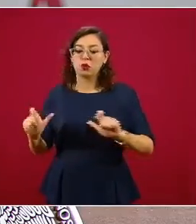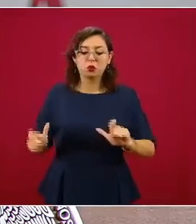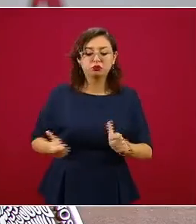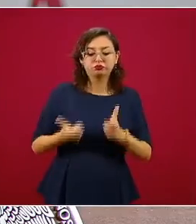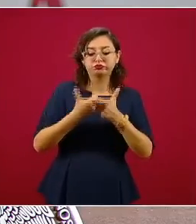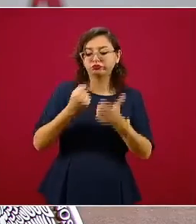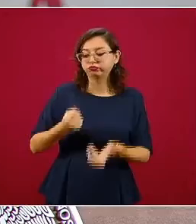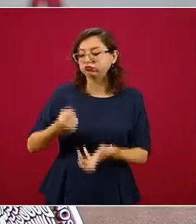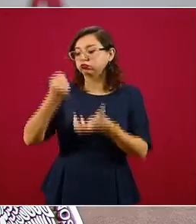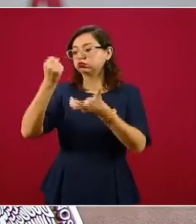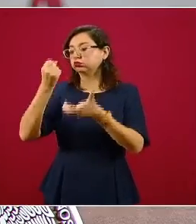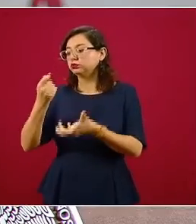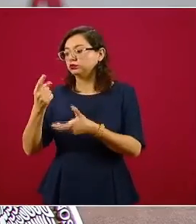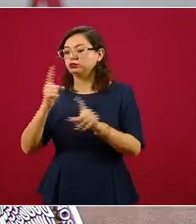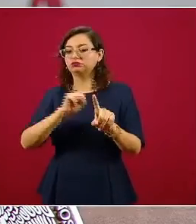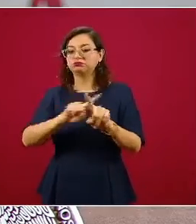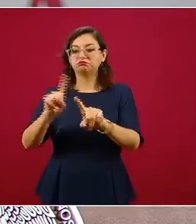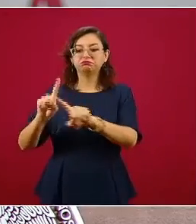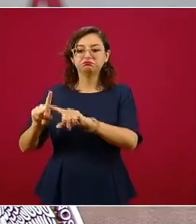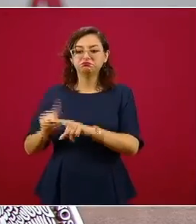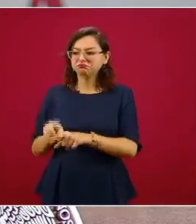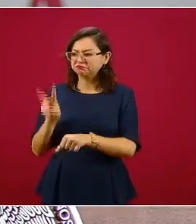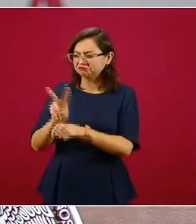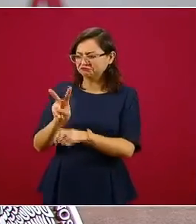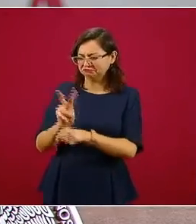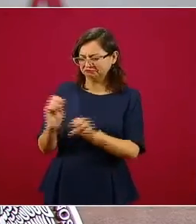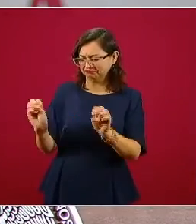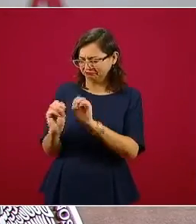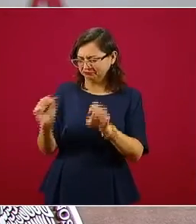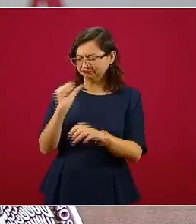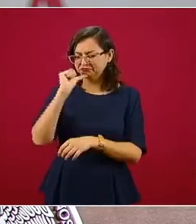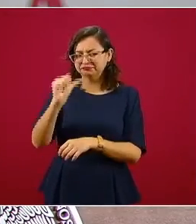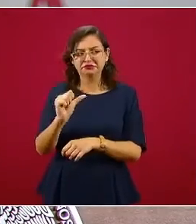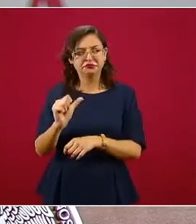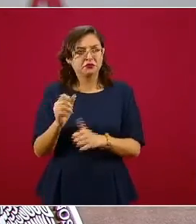fondos. Ayer hablábamos de que